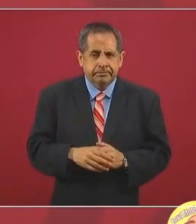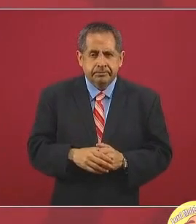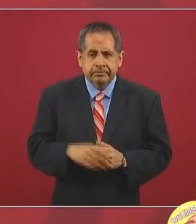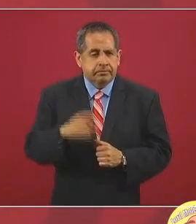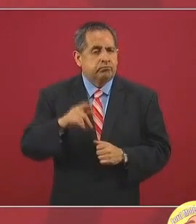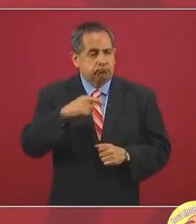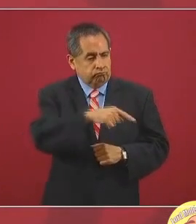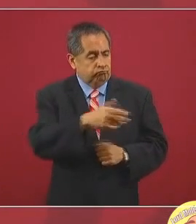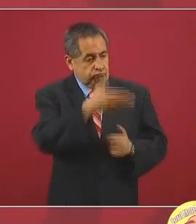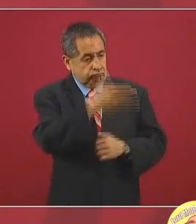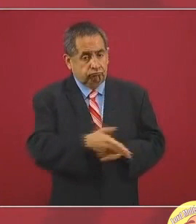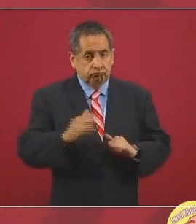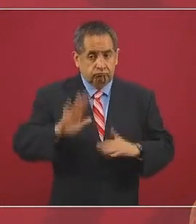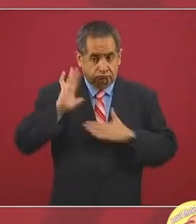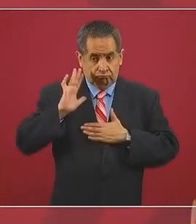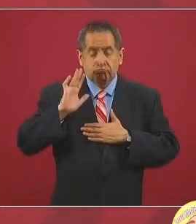el compromiso del señor